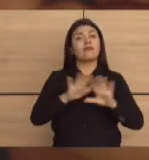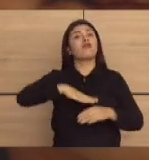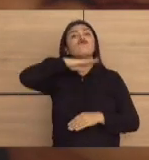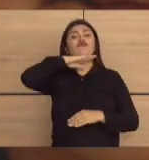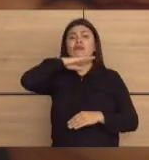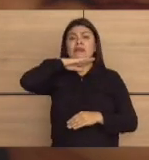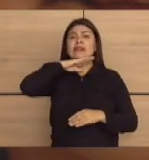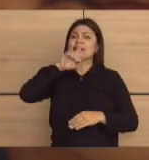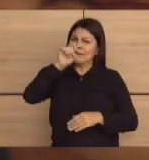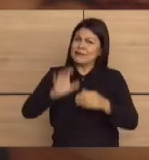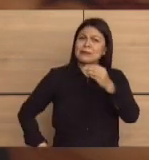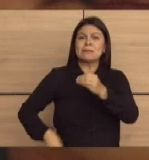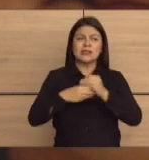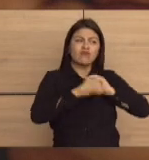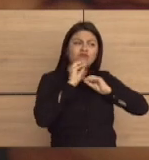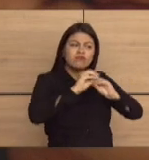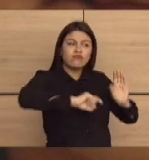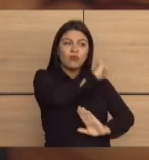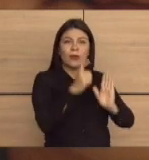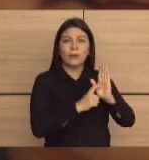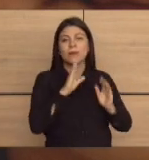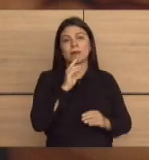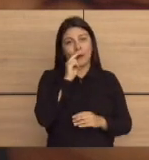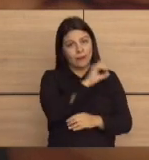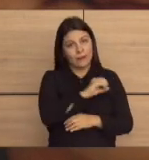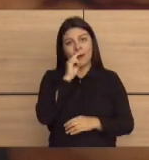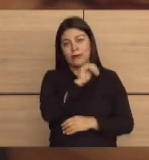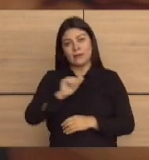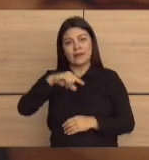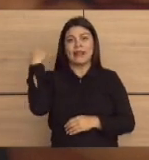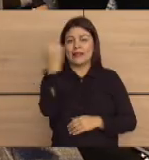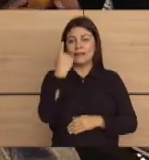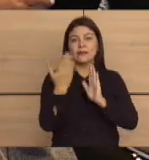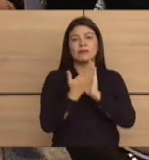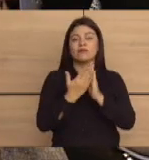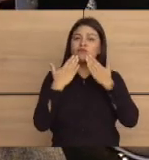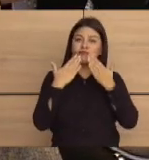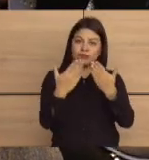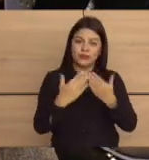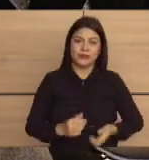una formación integral de nuestros niños, niñas y jóvenes del sistema. Muchas gracias.